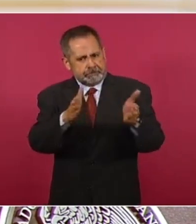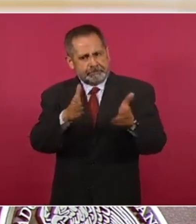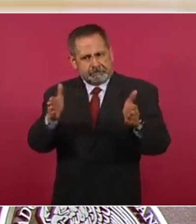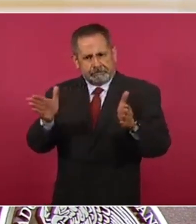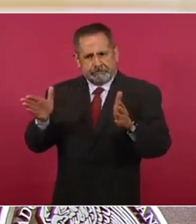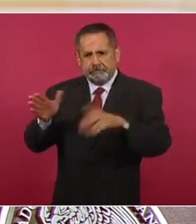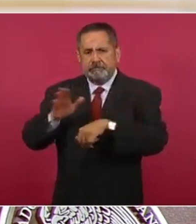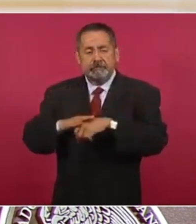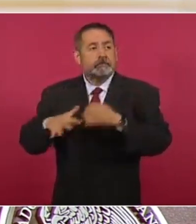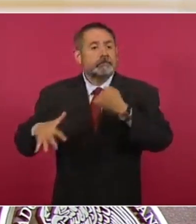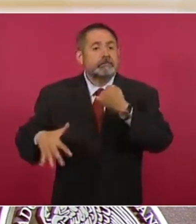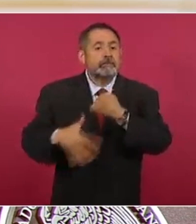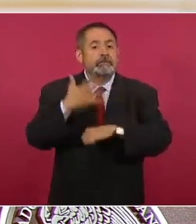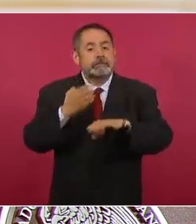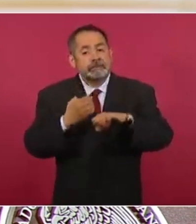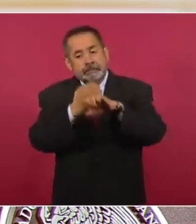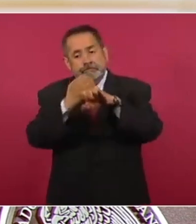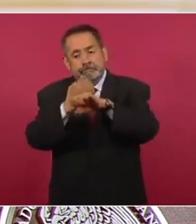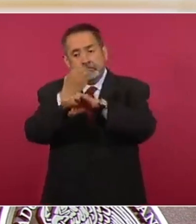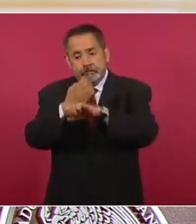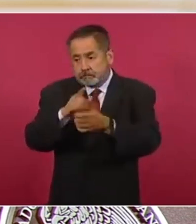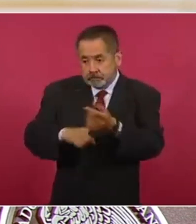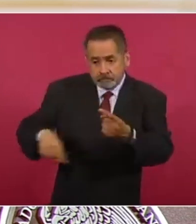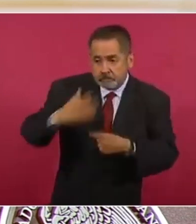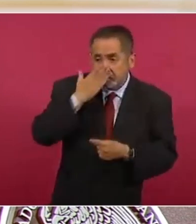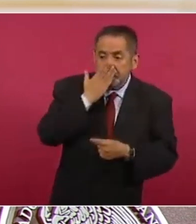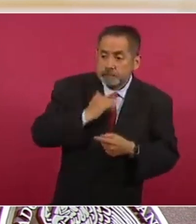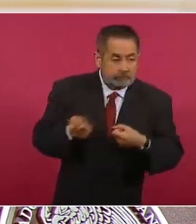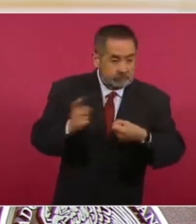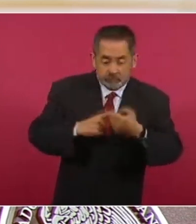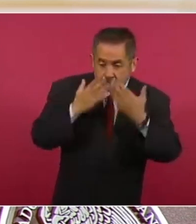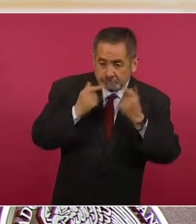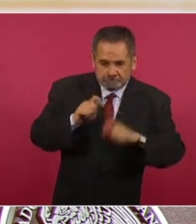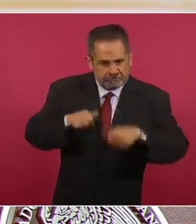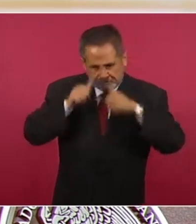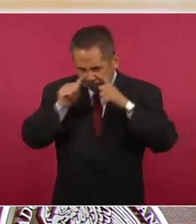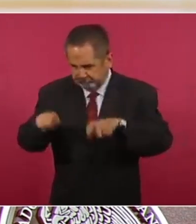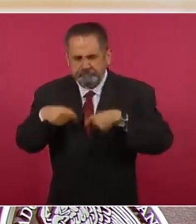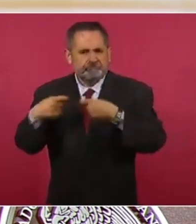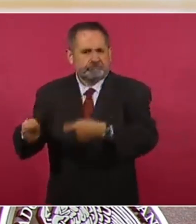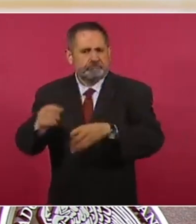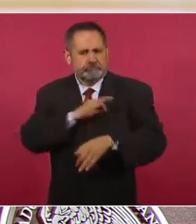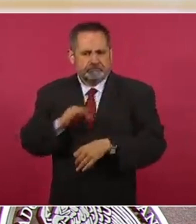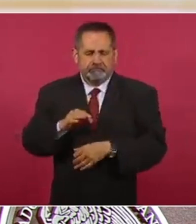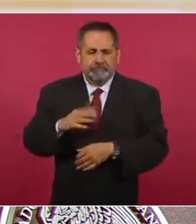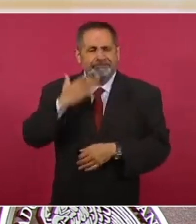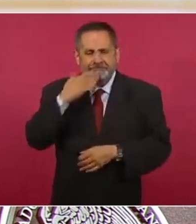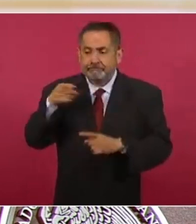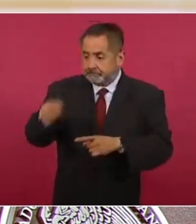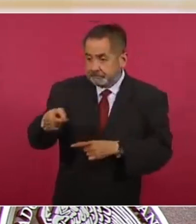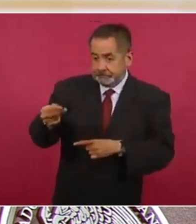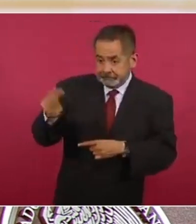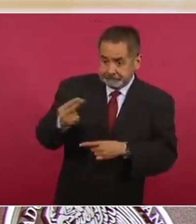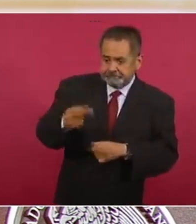república para quienes no tienen seguridad social salud bienestar significa hacerlo bien y estar ahí ahí donde más se